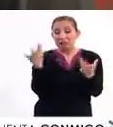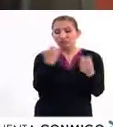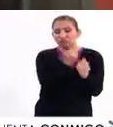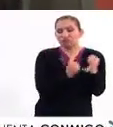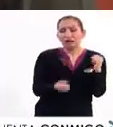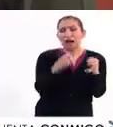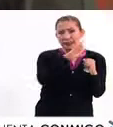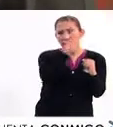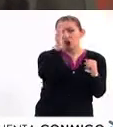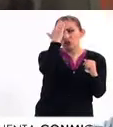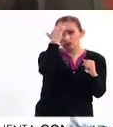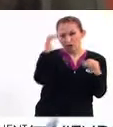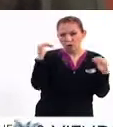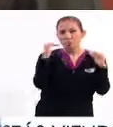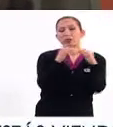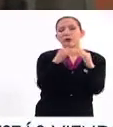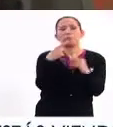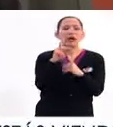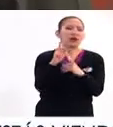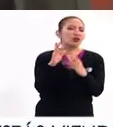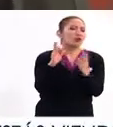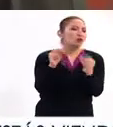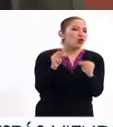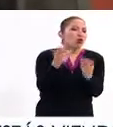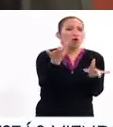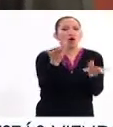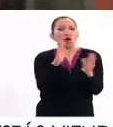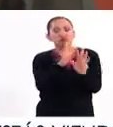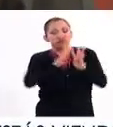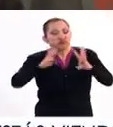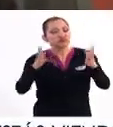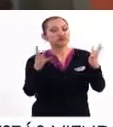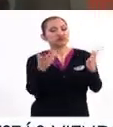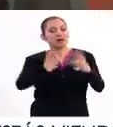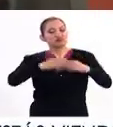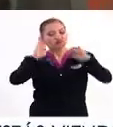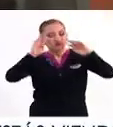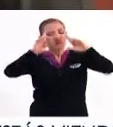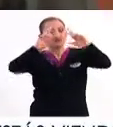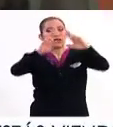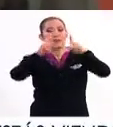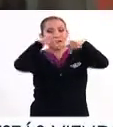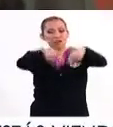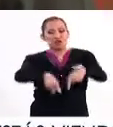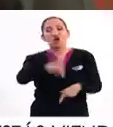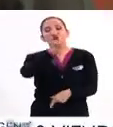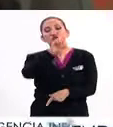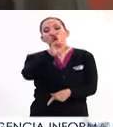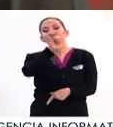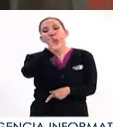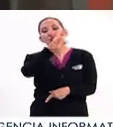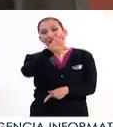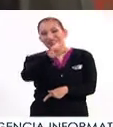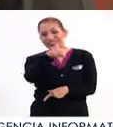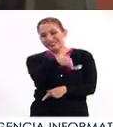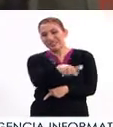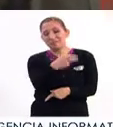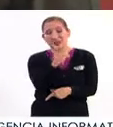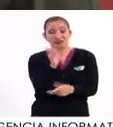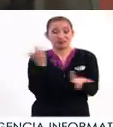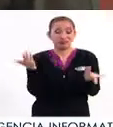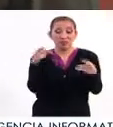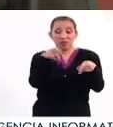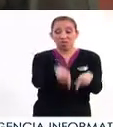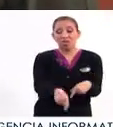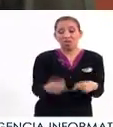Dolores, ahí, pero como lo enterraron en la fosa común, no hay restos, pero bueno, pues debería de tener un lugar en la Rotonda de los Hombres Ilustres.